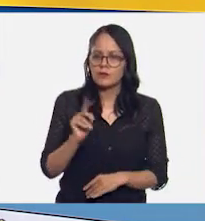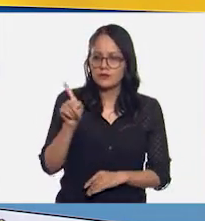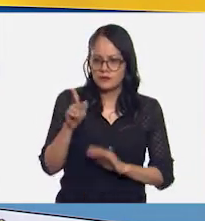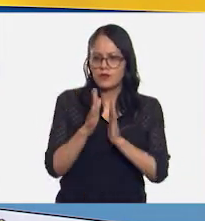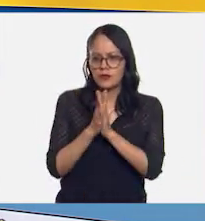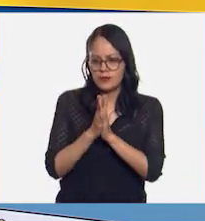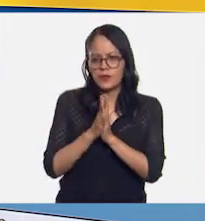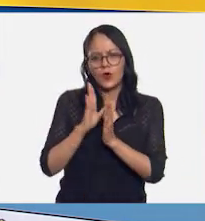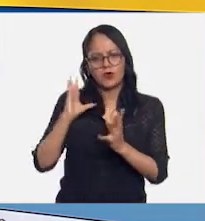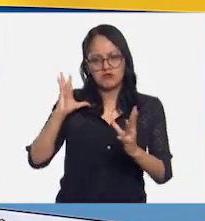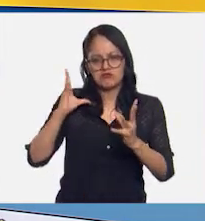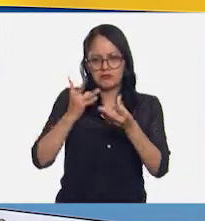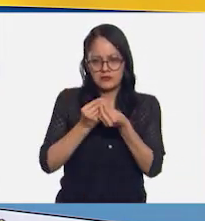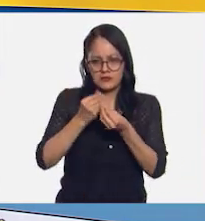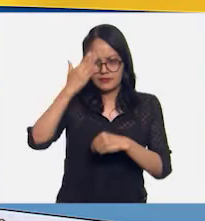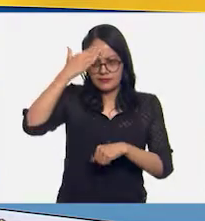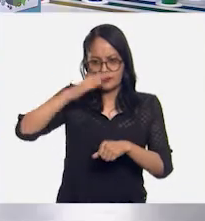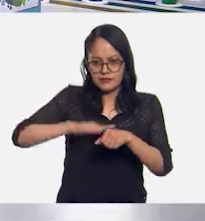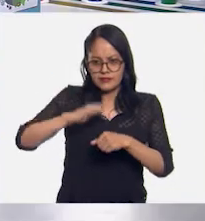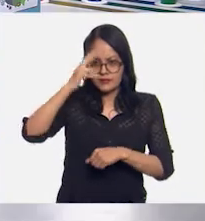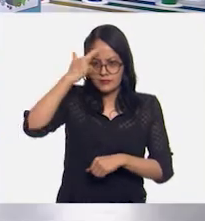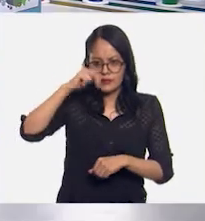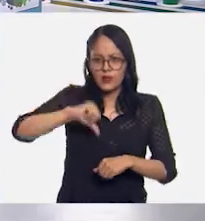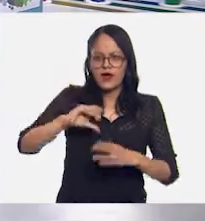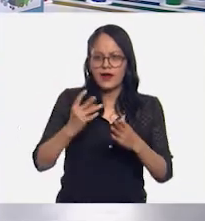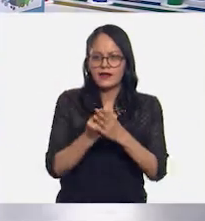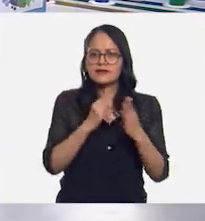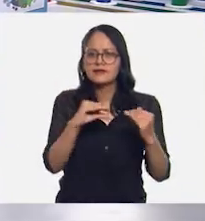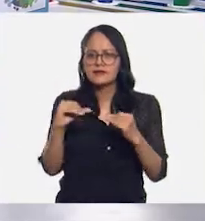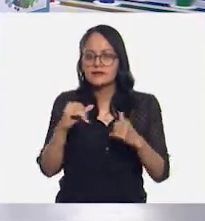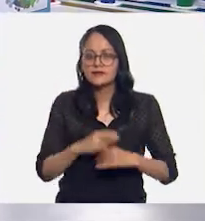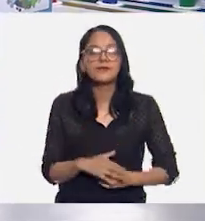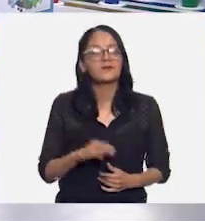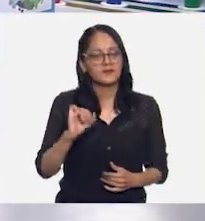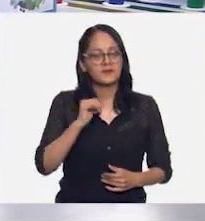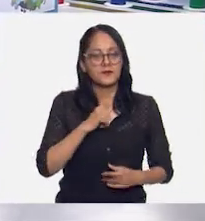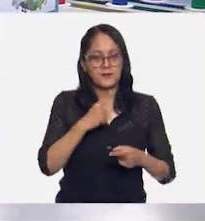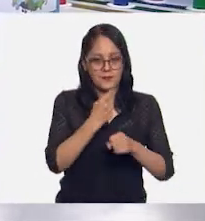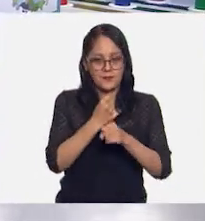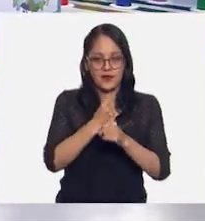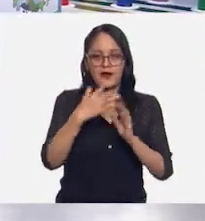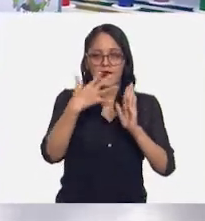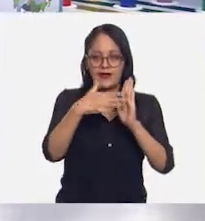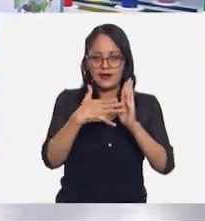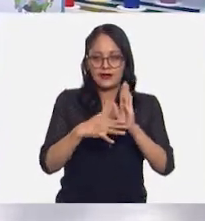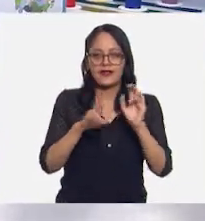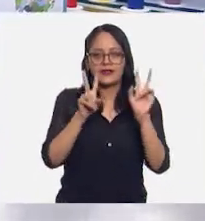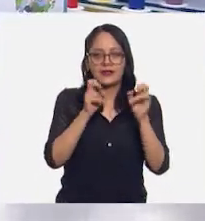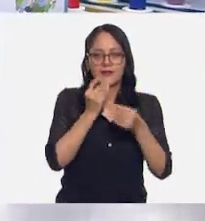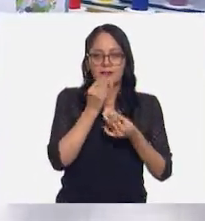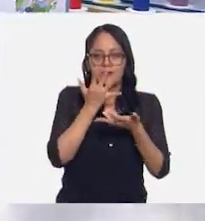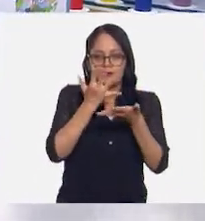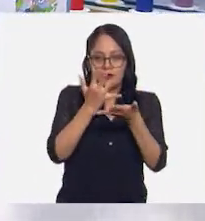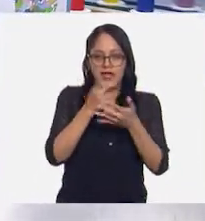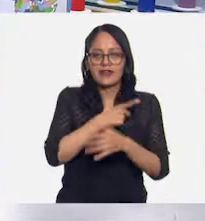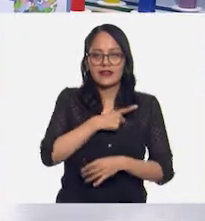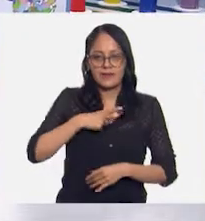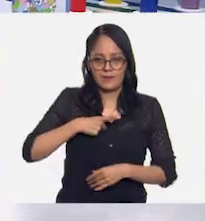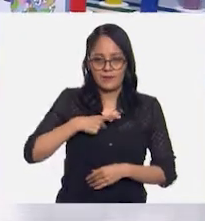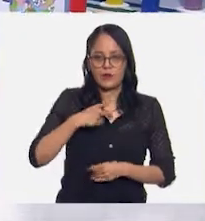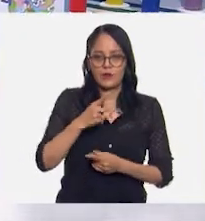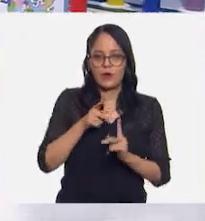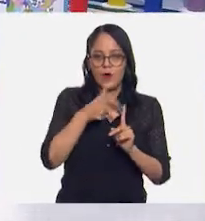realizar la recapitulación final, María? Por supuesto que sí. Primero leímos el poema Deber del poeta de Pablo Neruda